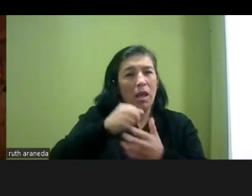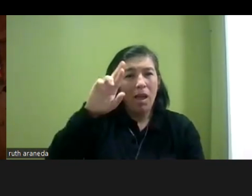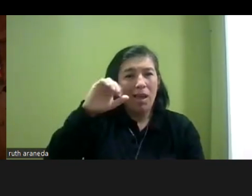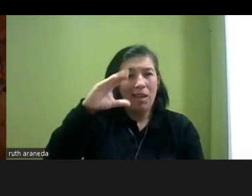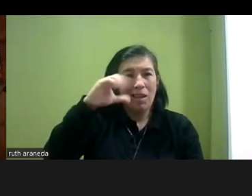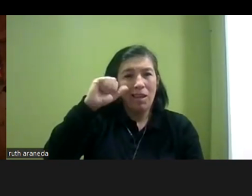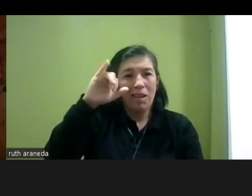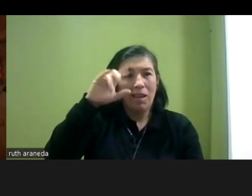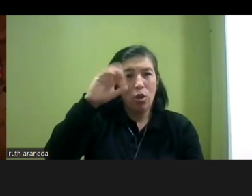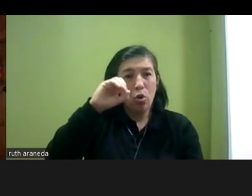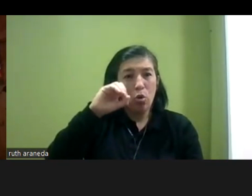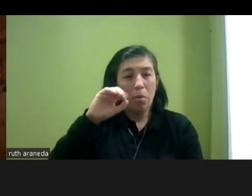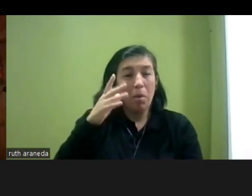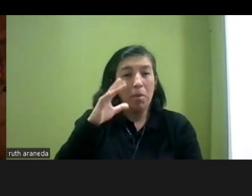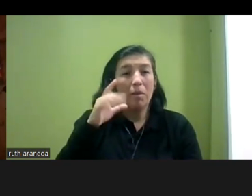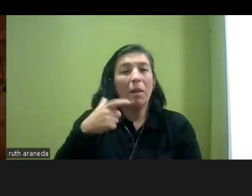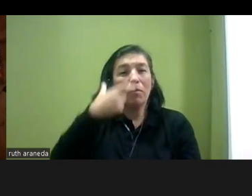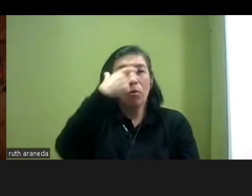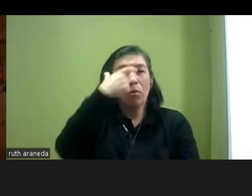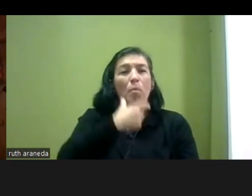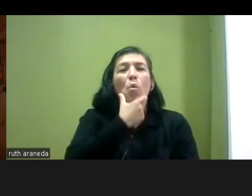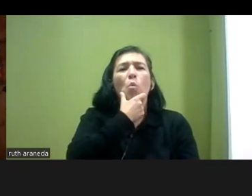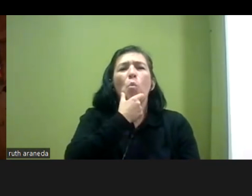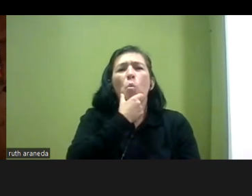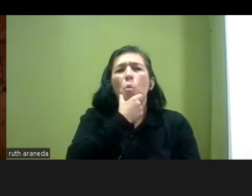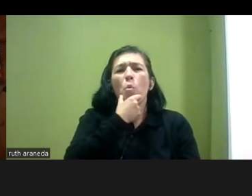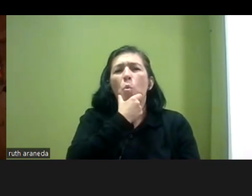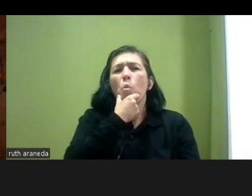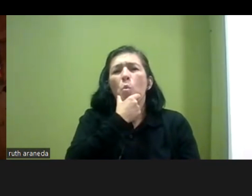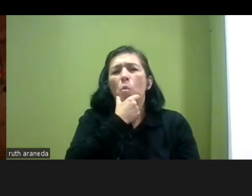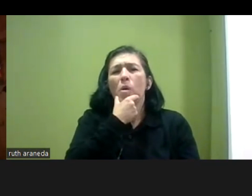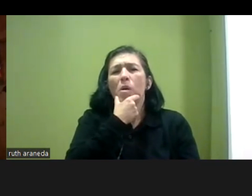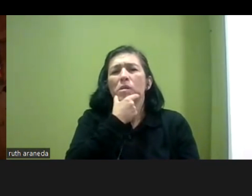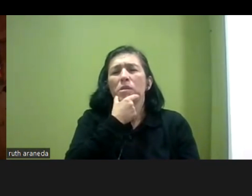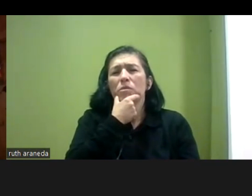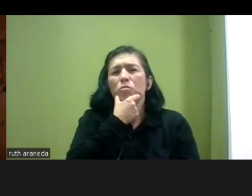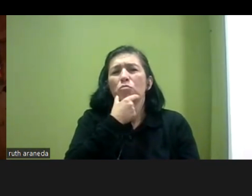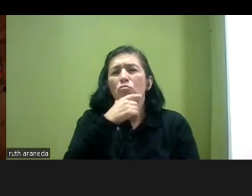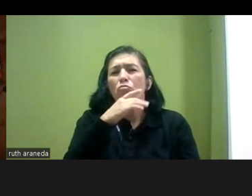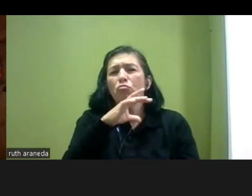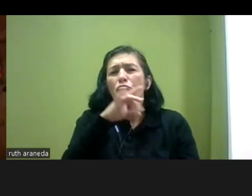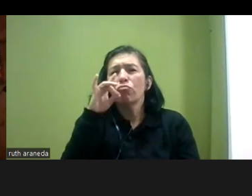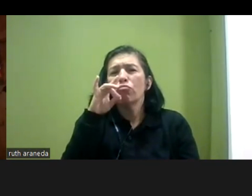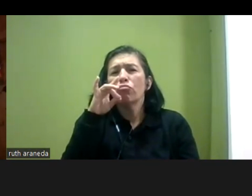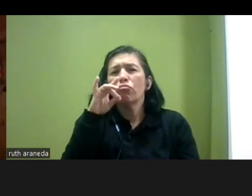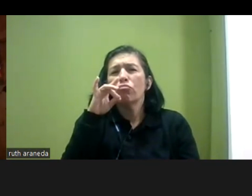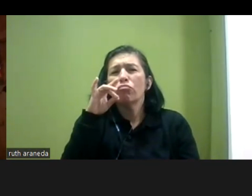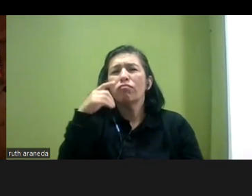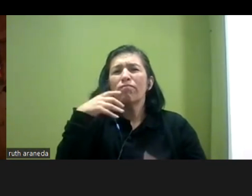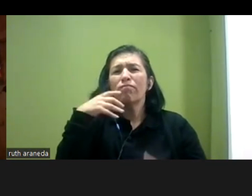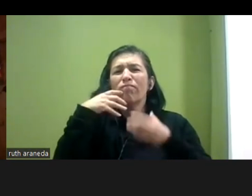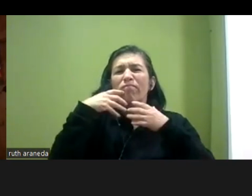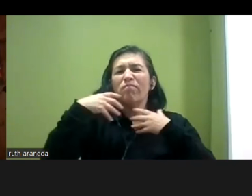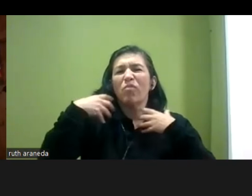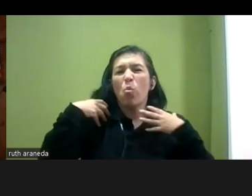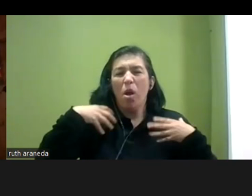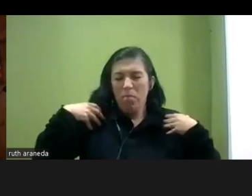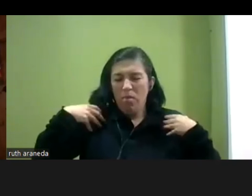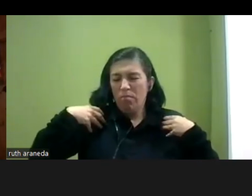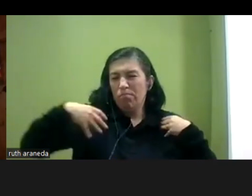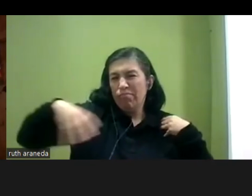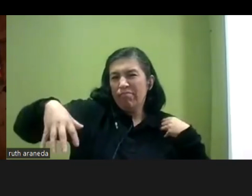de unos esqueletos que fueron encontrados muy desarticulados, ¿no? Pero